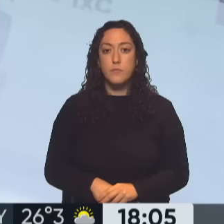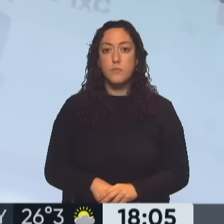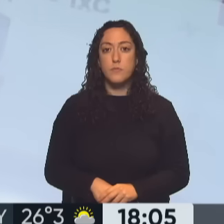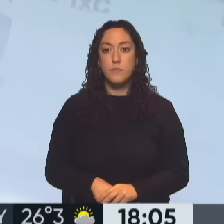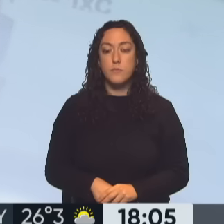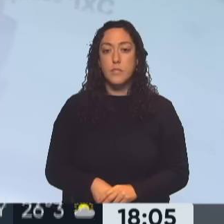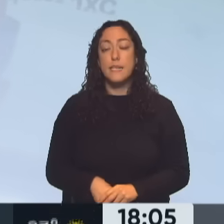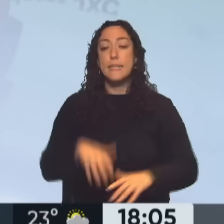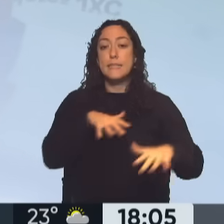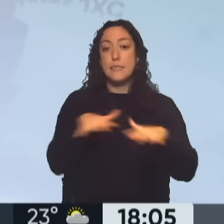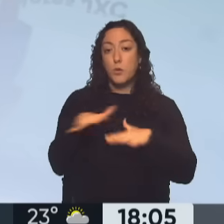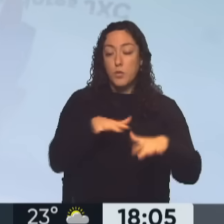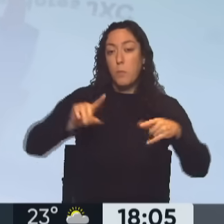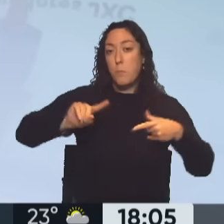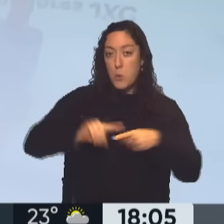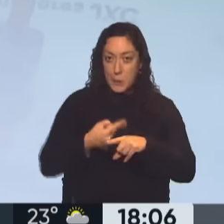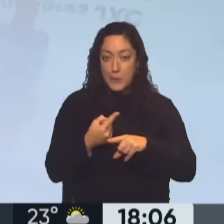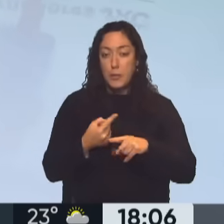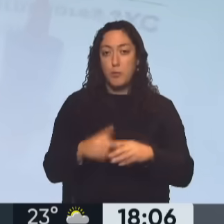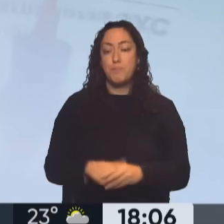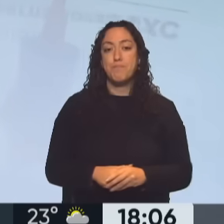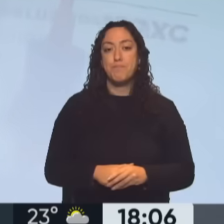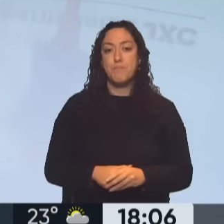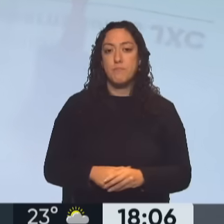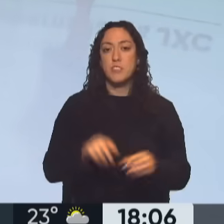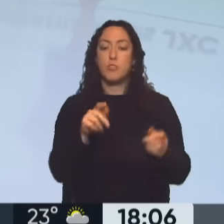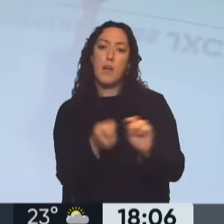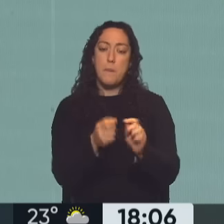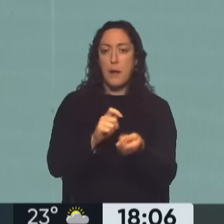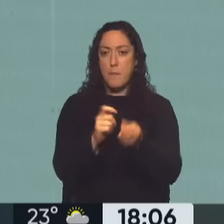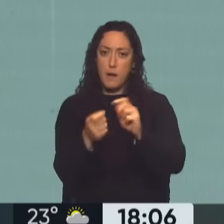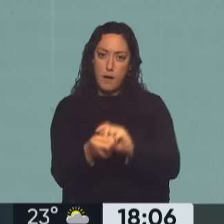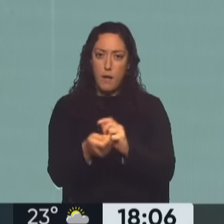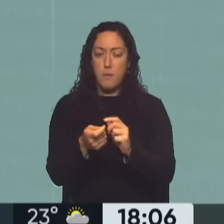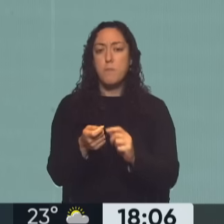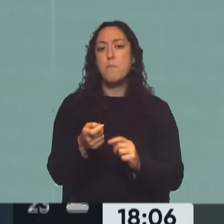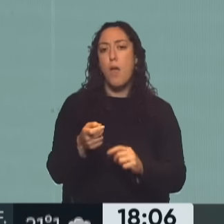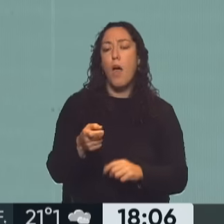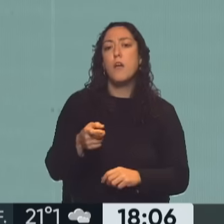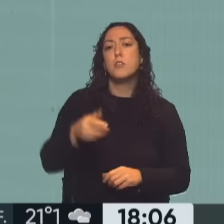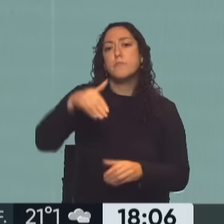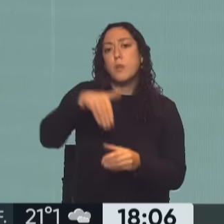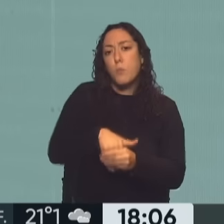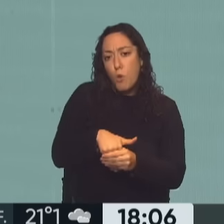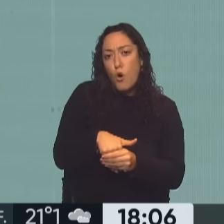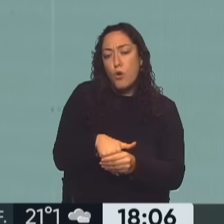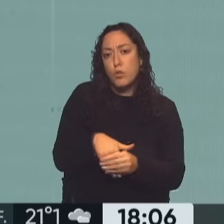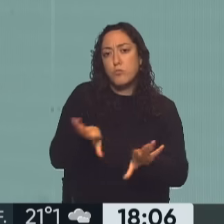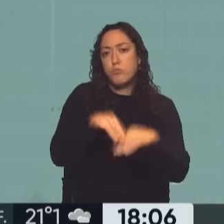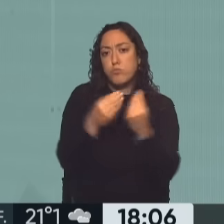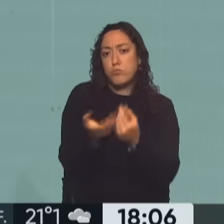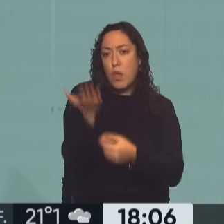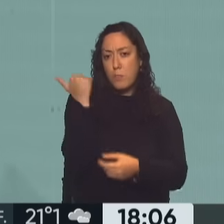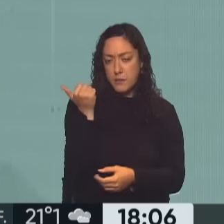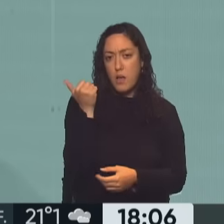nos metemos en el escenario político, que eso es un escenario movedizo, transformándose después de lo que fueron los resultados